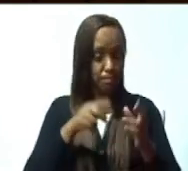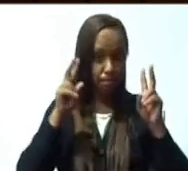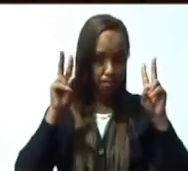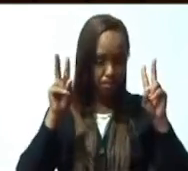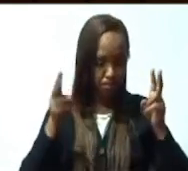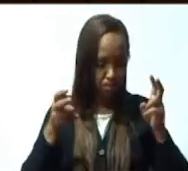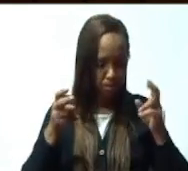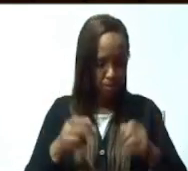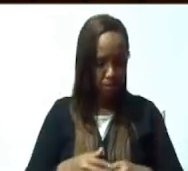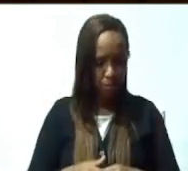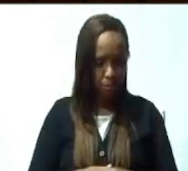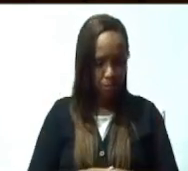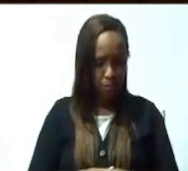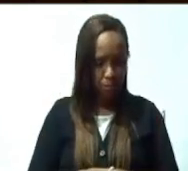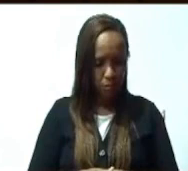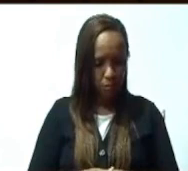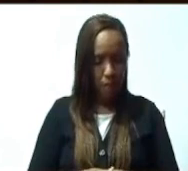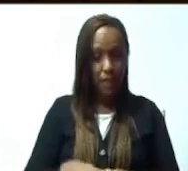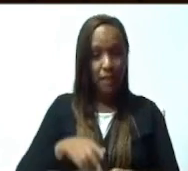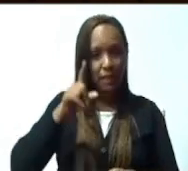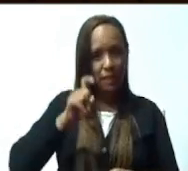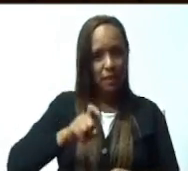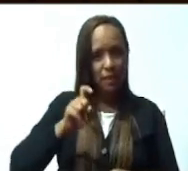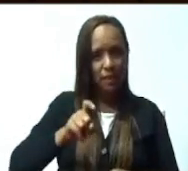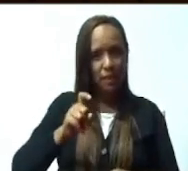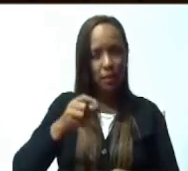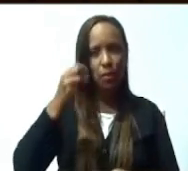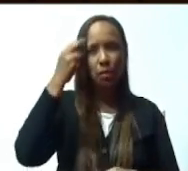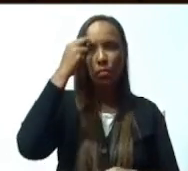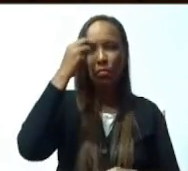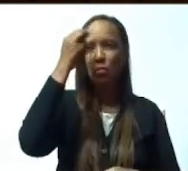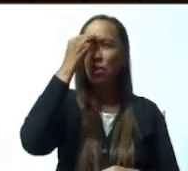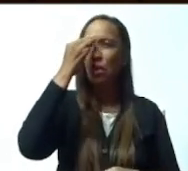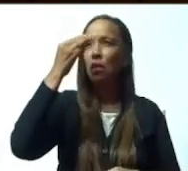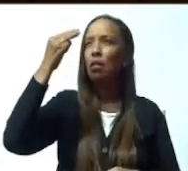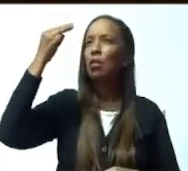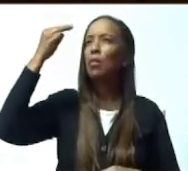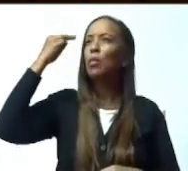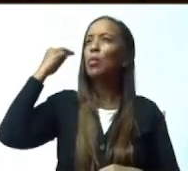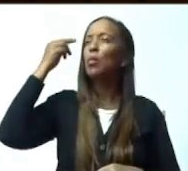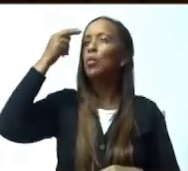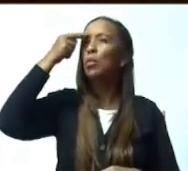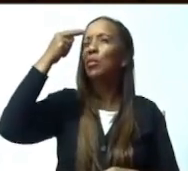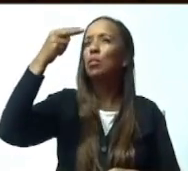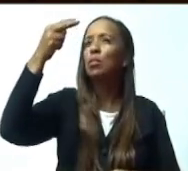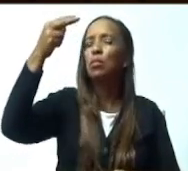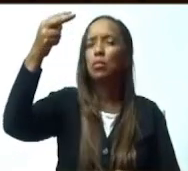porque se empieza por el olvido y se termina con la indiferencia.